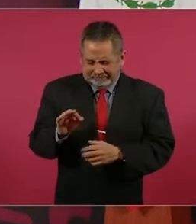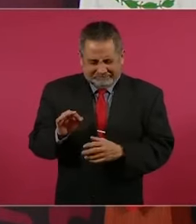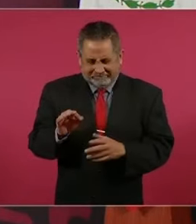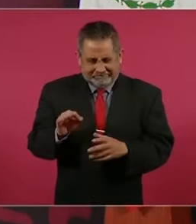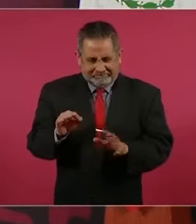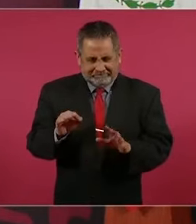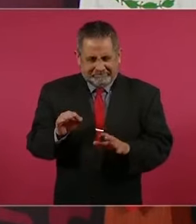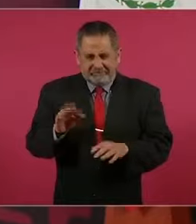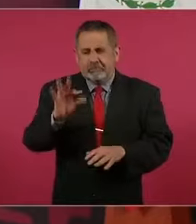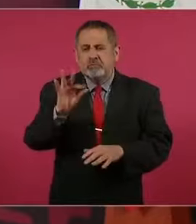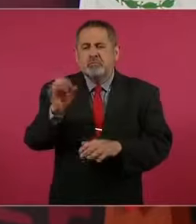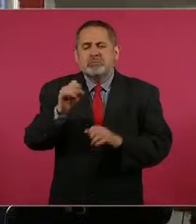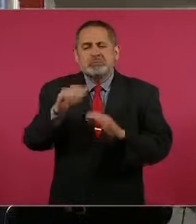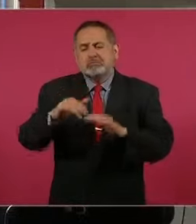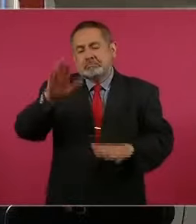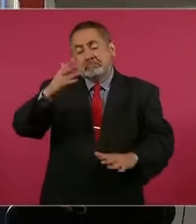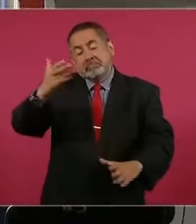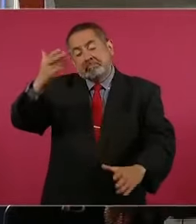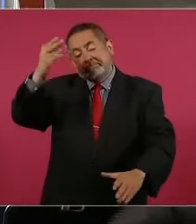40, más de 40.